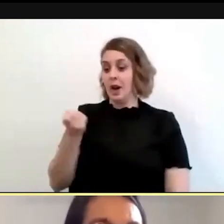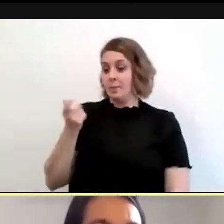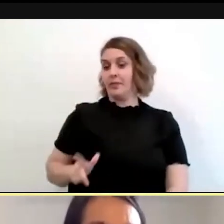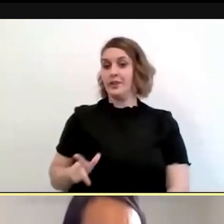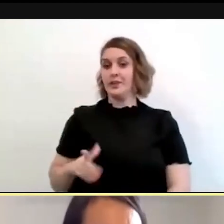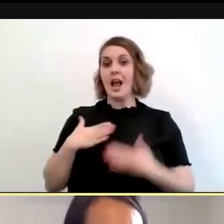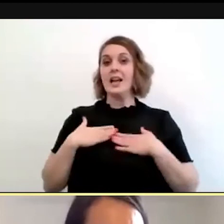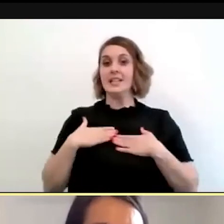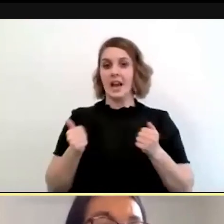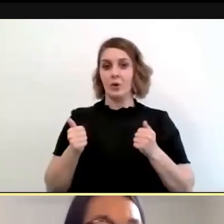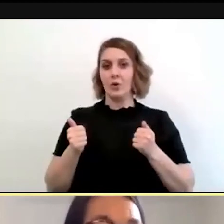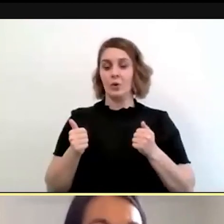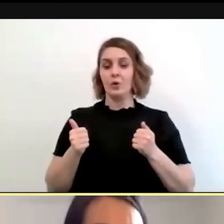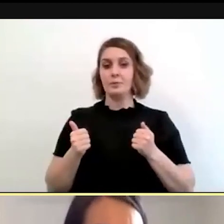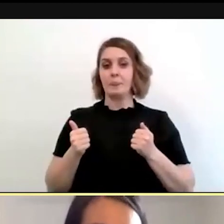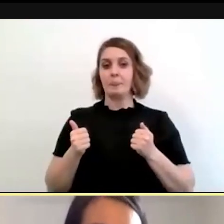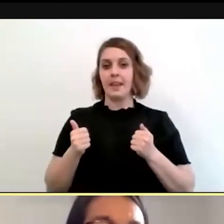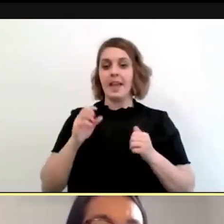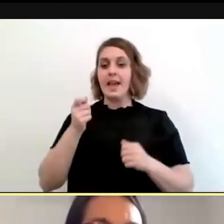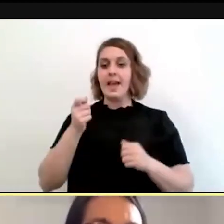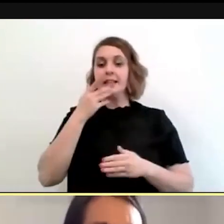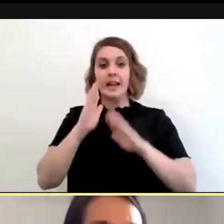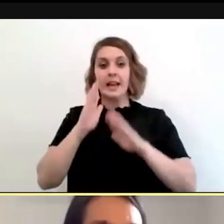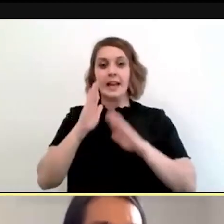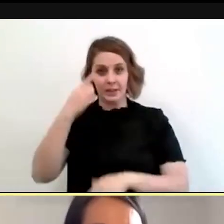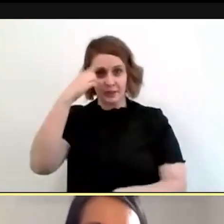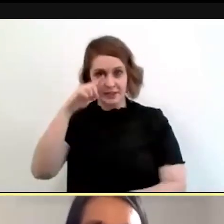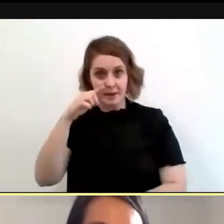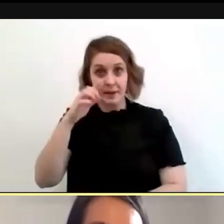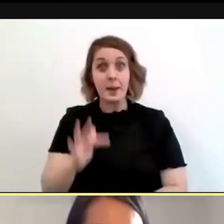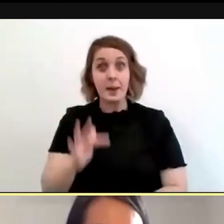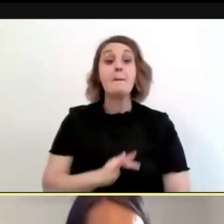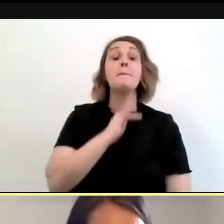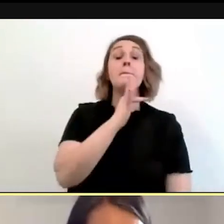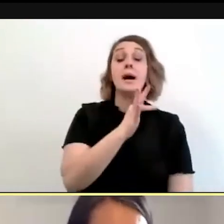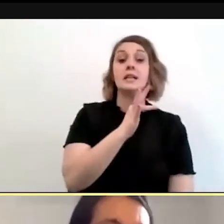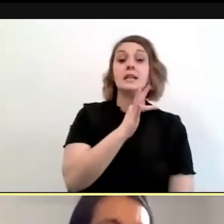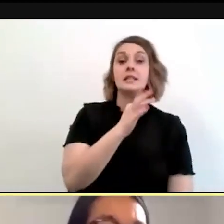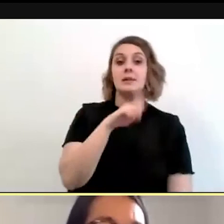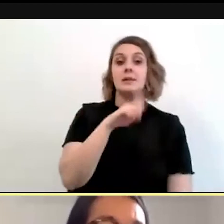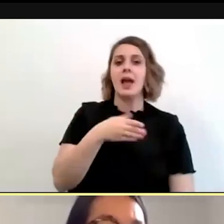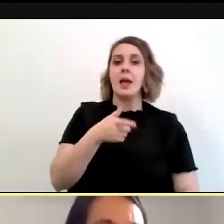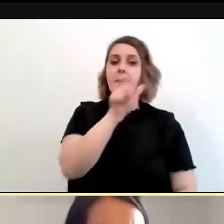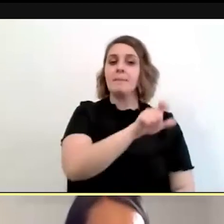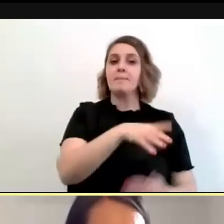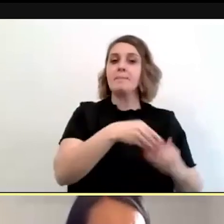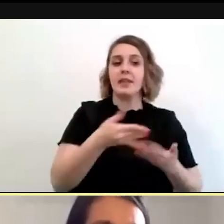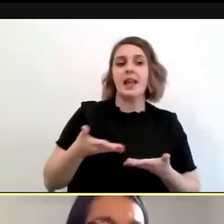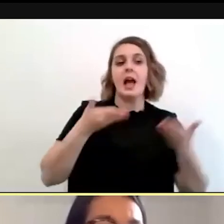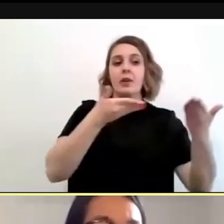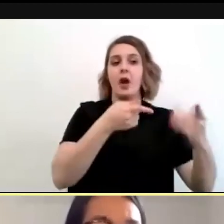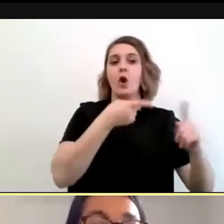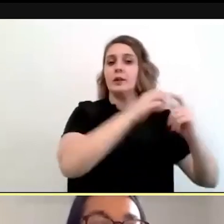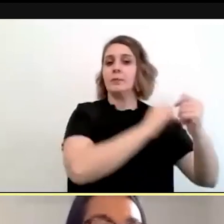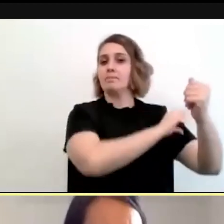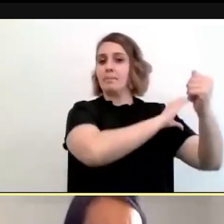sanitarios sepan dar un tratamiento, sino también que sepan ayudar a los pacientes a empoderarse, ayudar